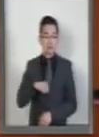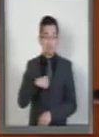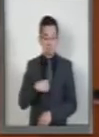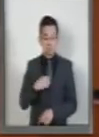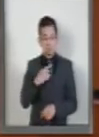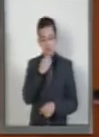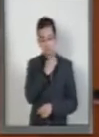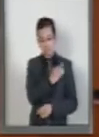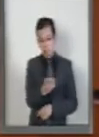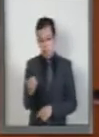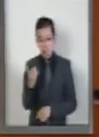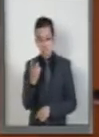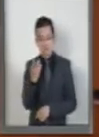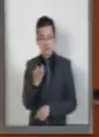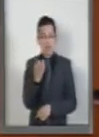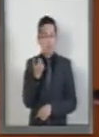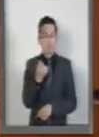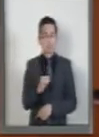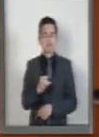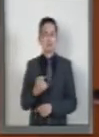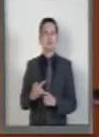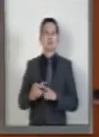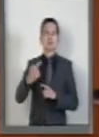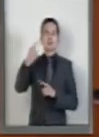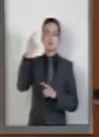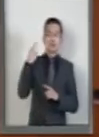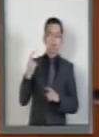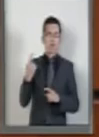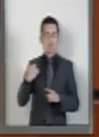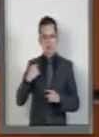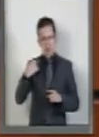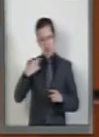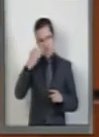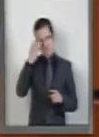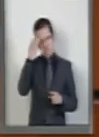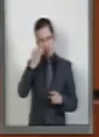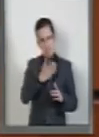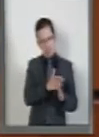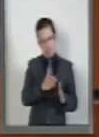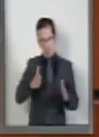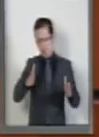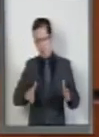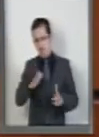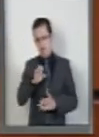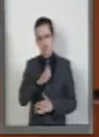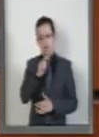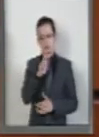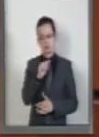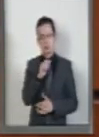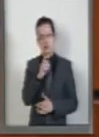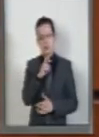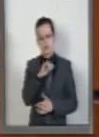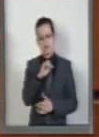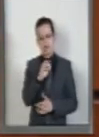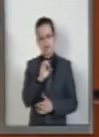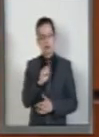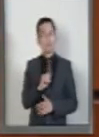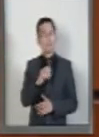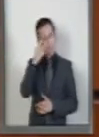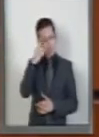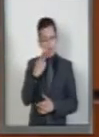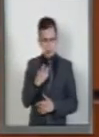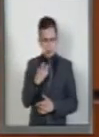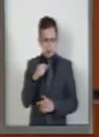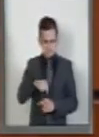compañeros, así lo señalamos durante el pasado periodo extraordinario en la discusión de esta Ley